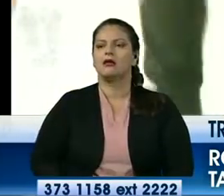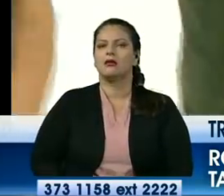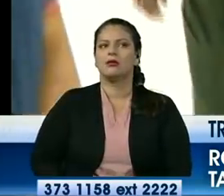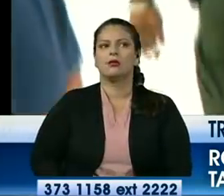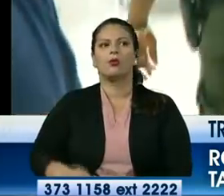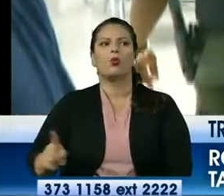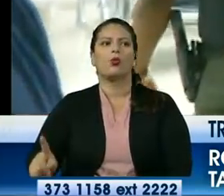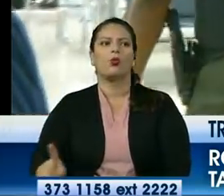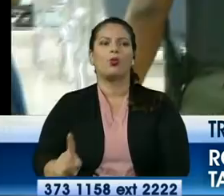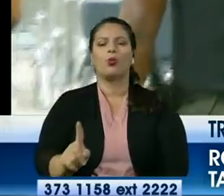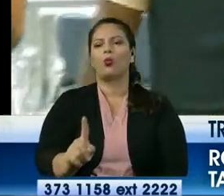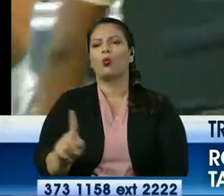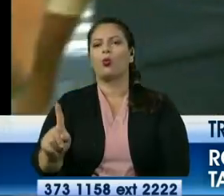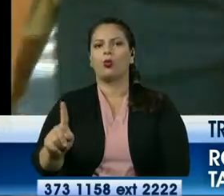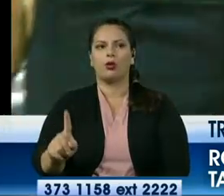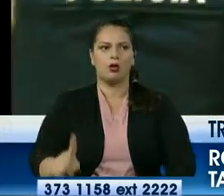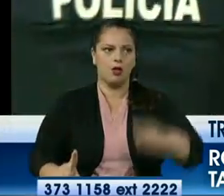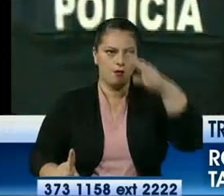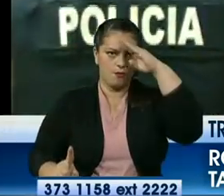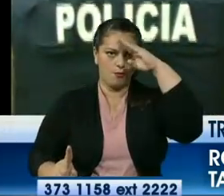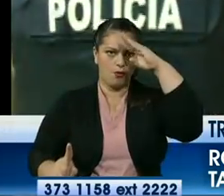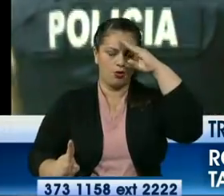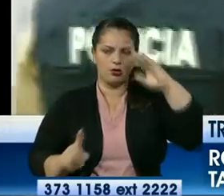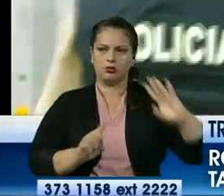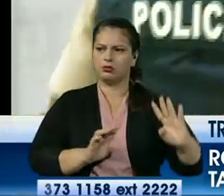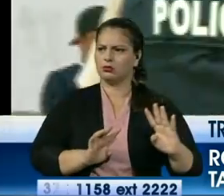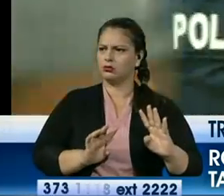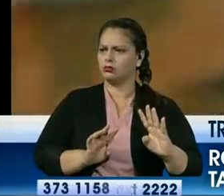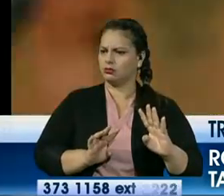quienes se encontraban en el lugar.